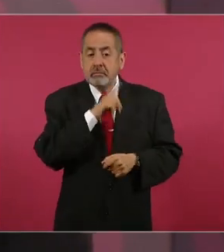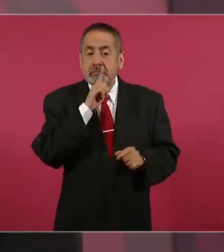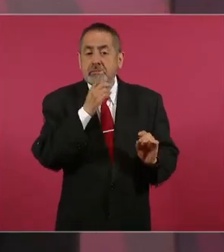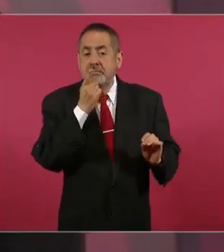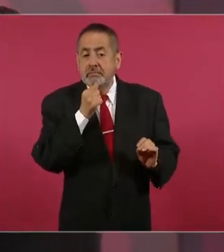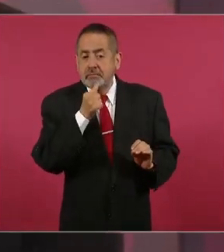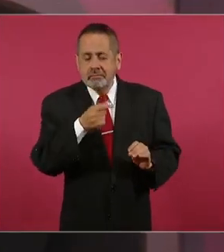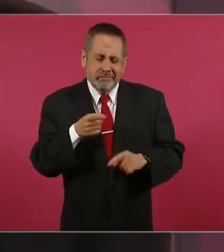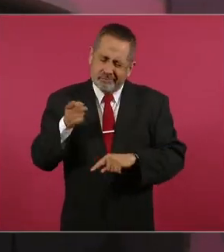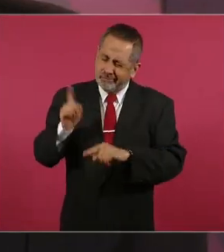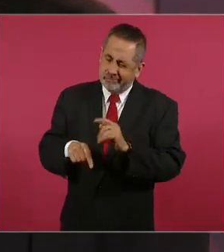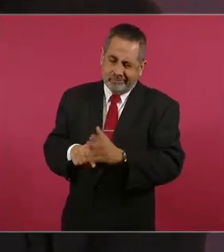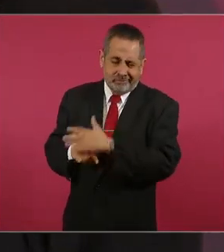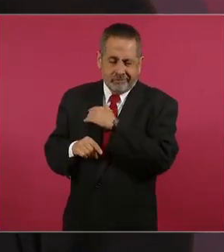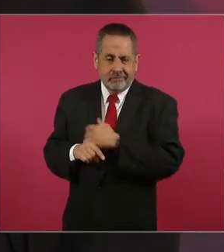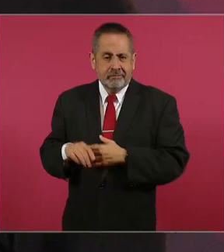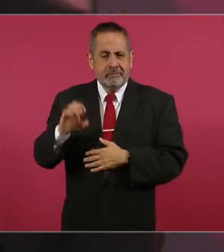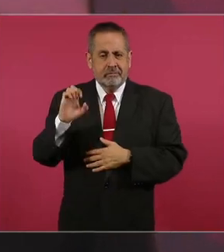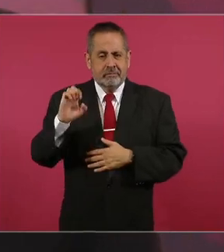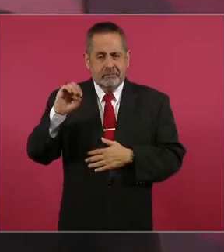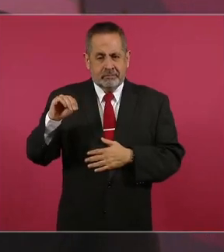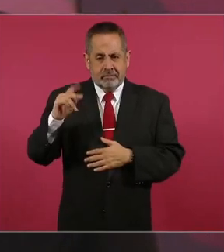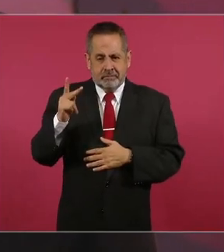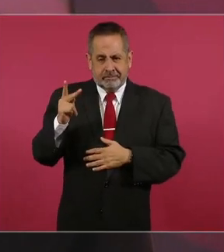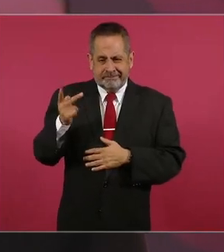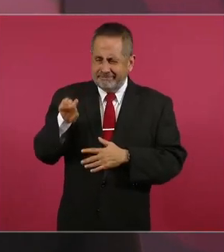al Estado Mayor Presidencial